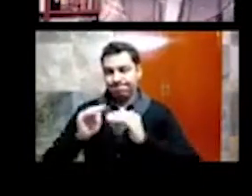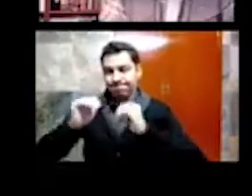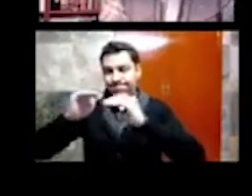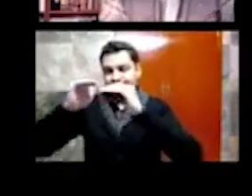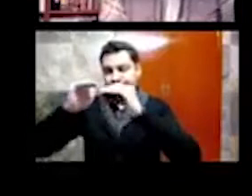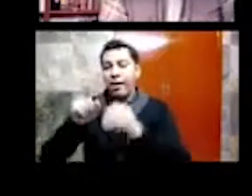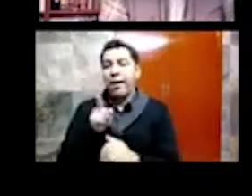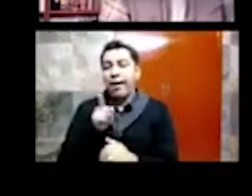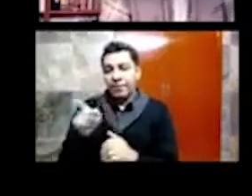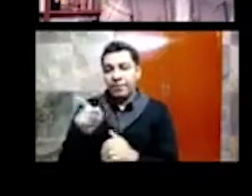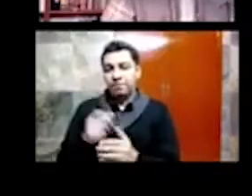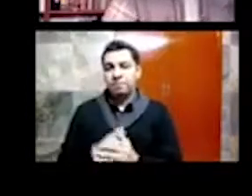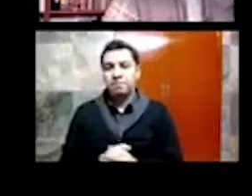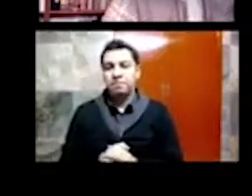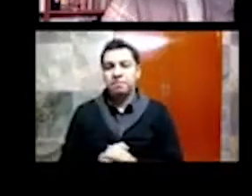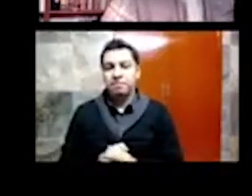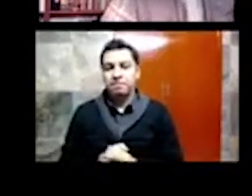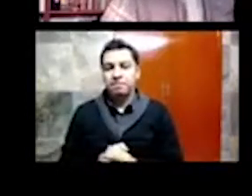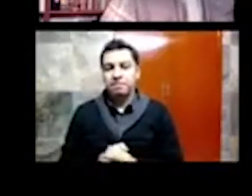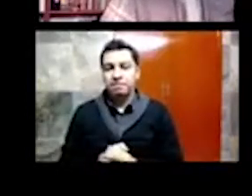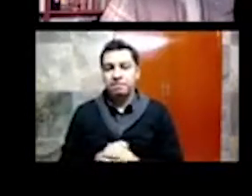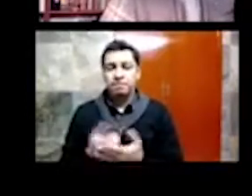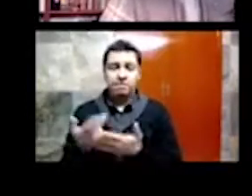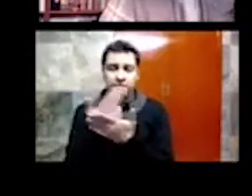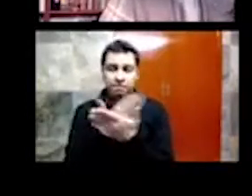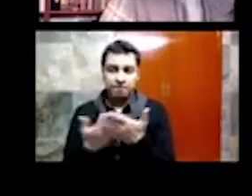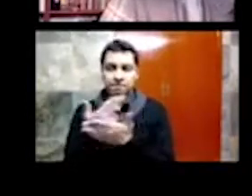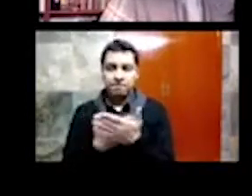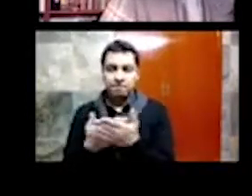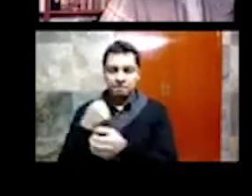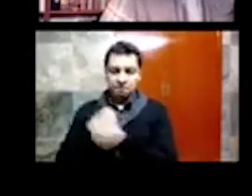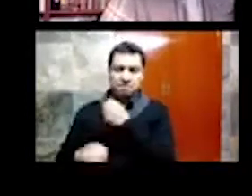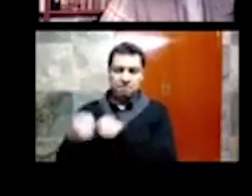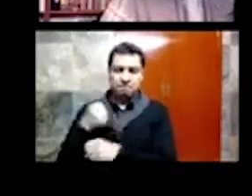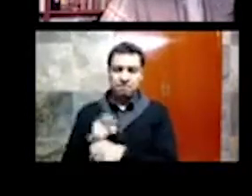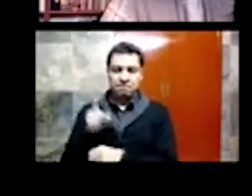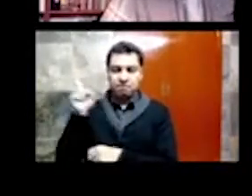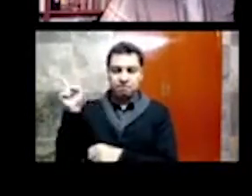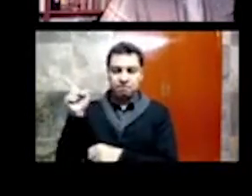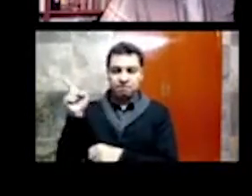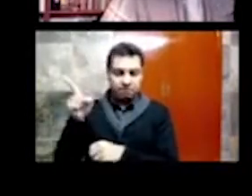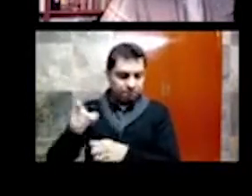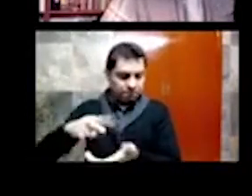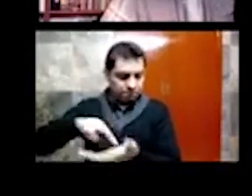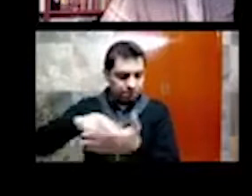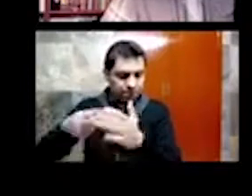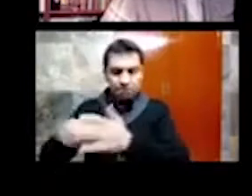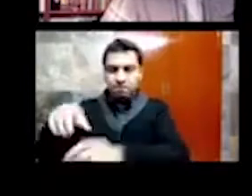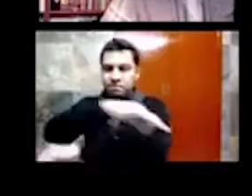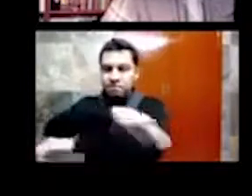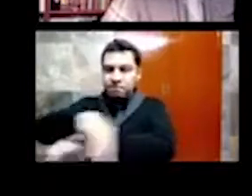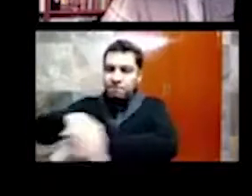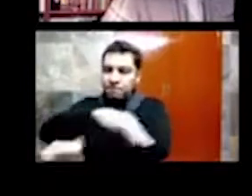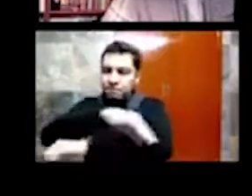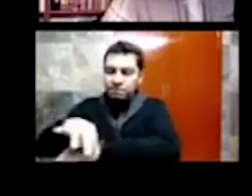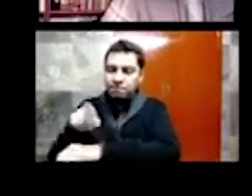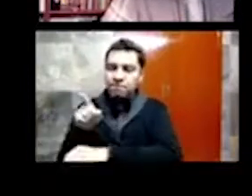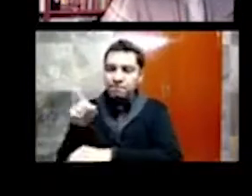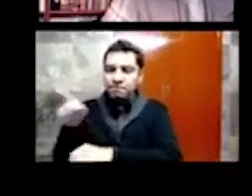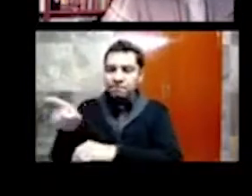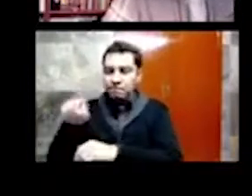europea. Dibujos de hace algunos años, en los cuales asesorado por el maestro Eduardo